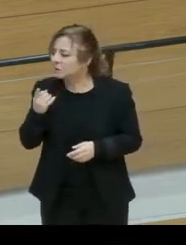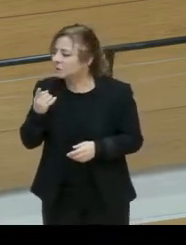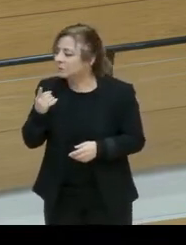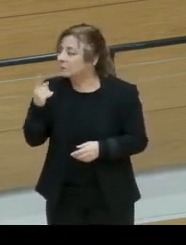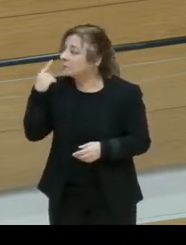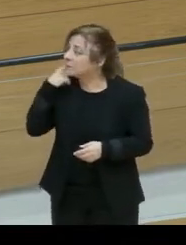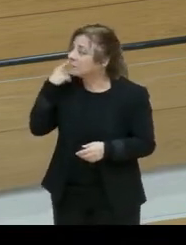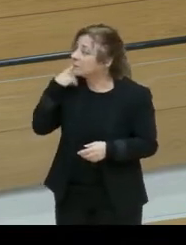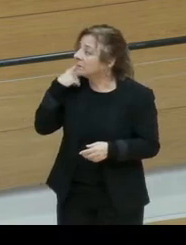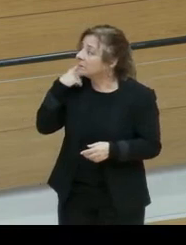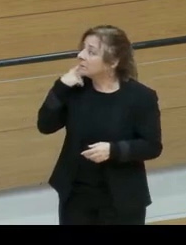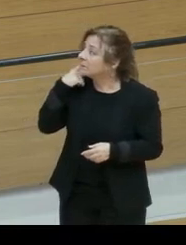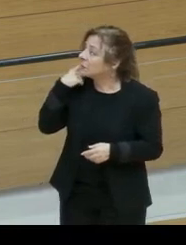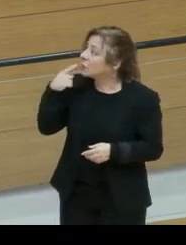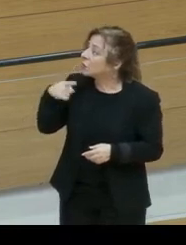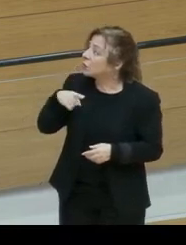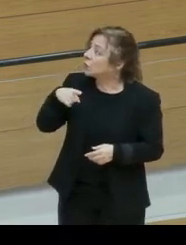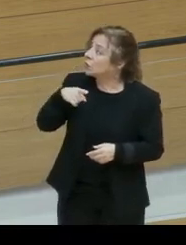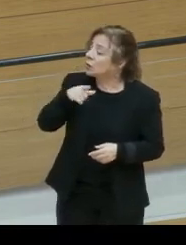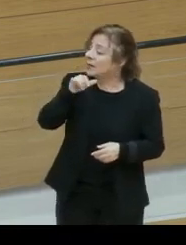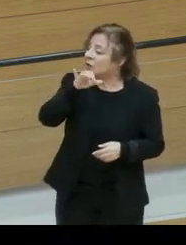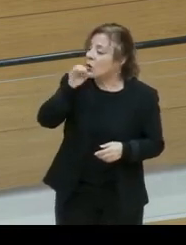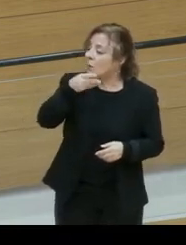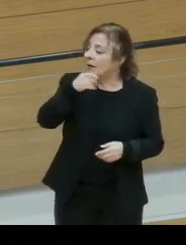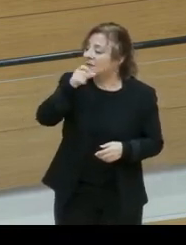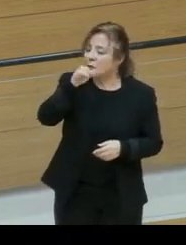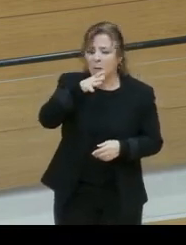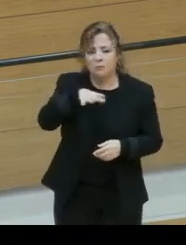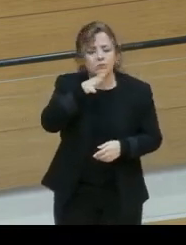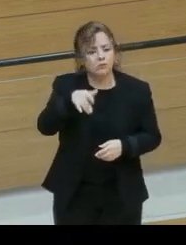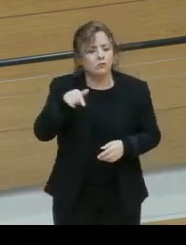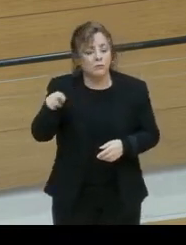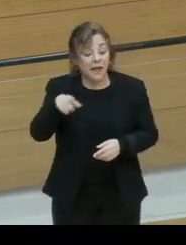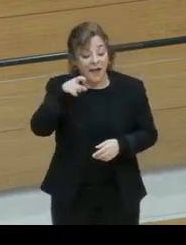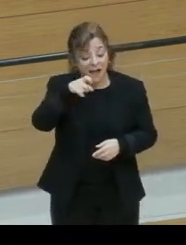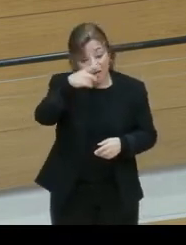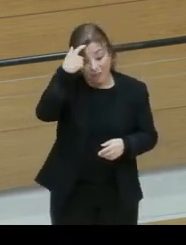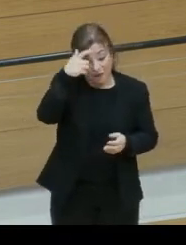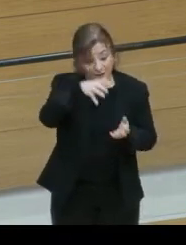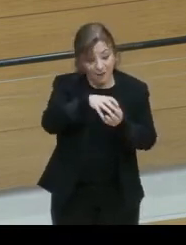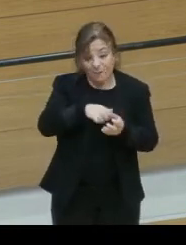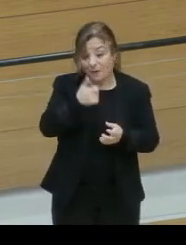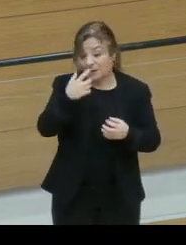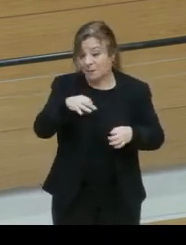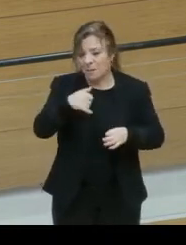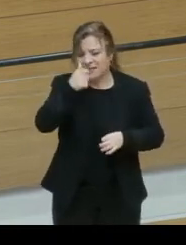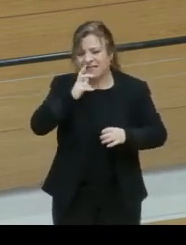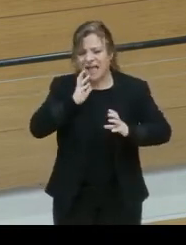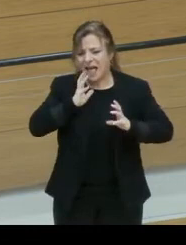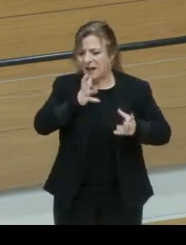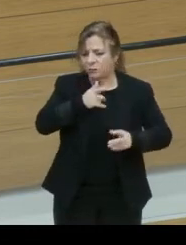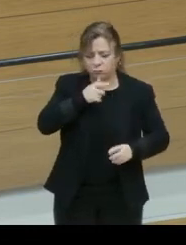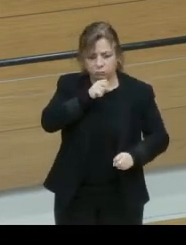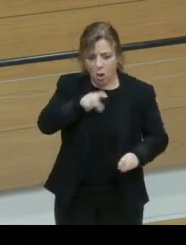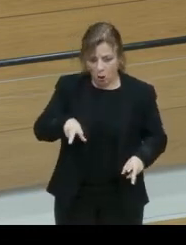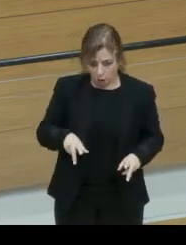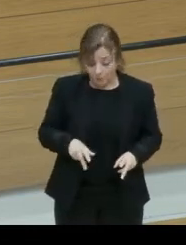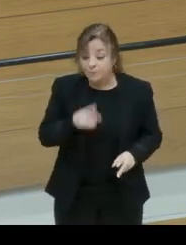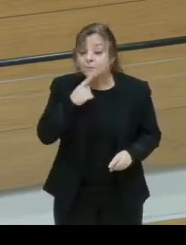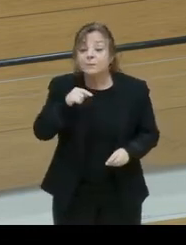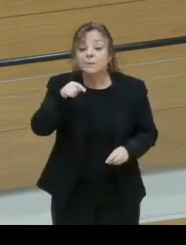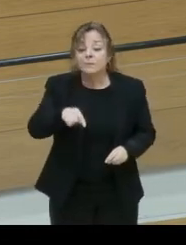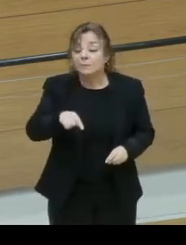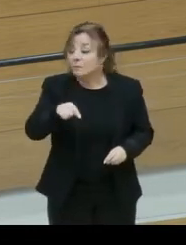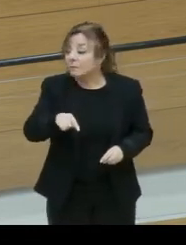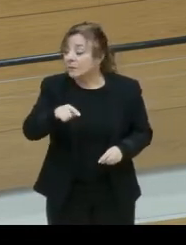glioblastoma, ¿y por qué el glioblastoma? Es el cáncer cerebral más común y más agresivo. Y este